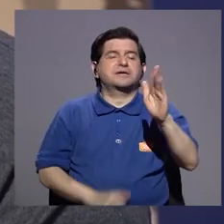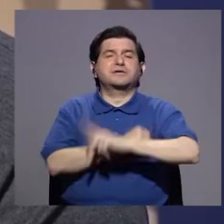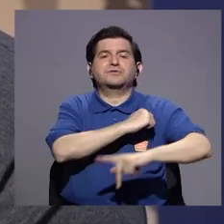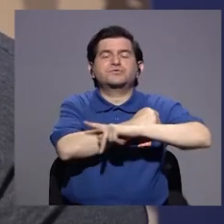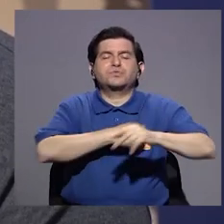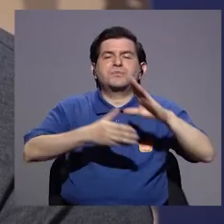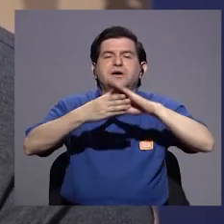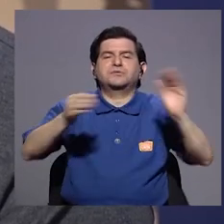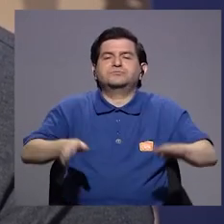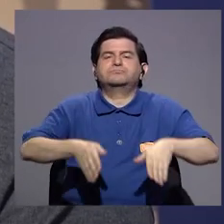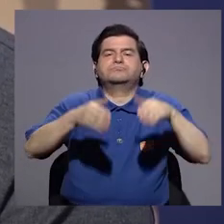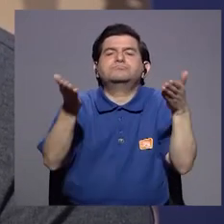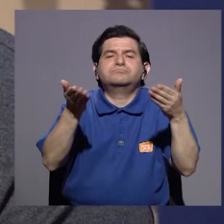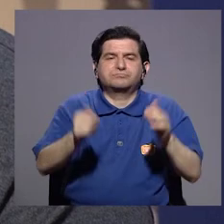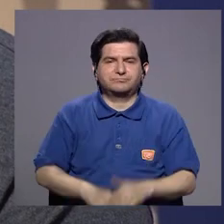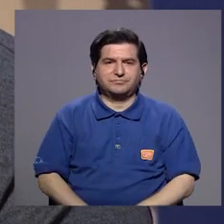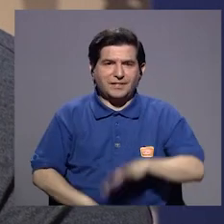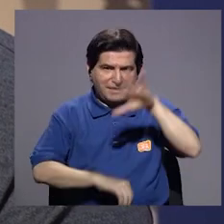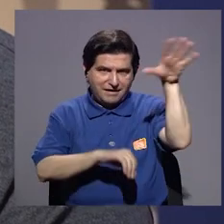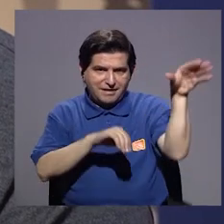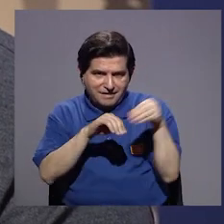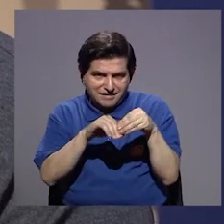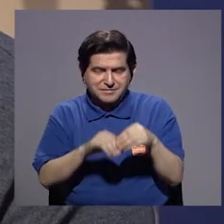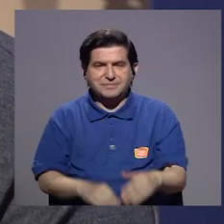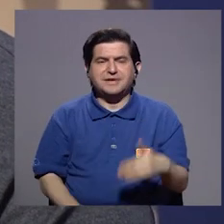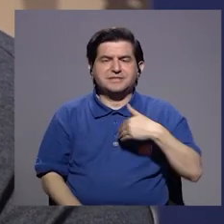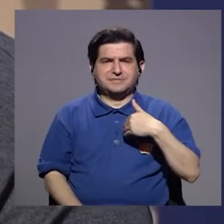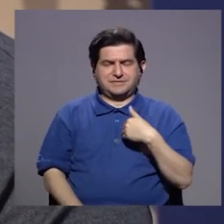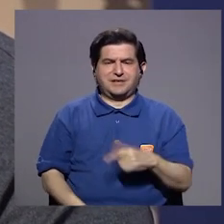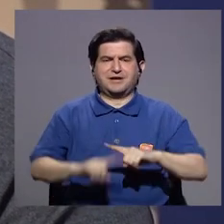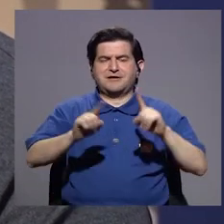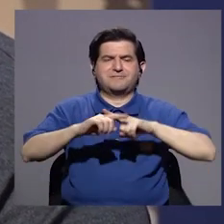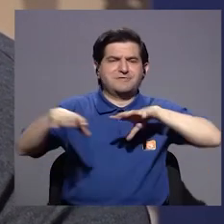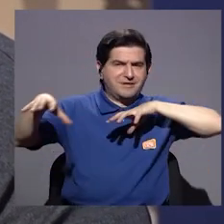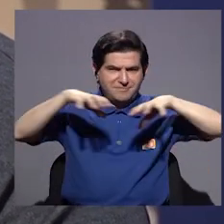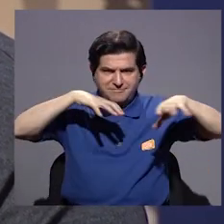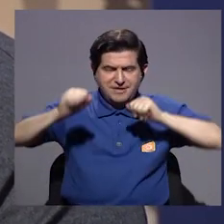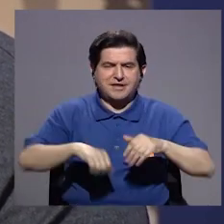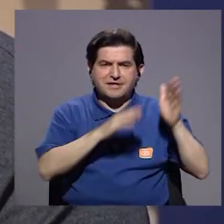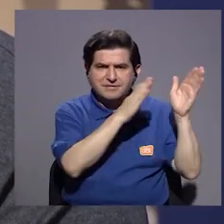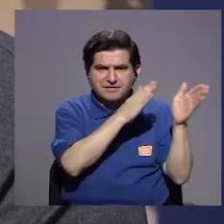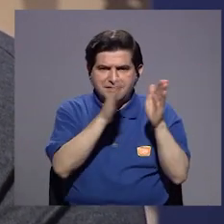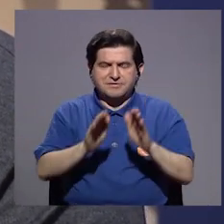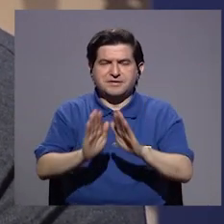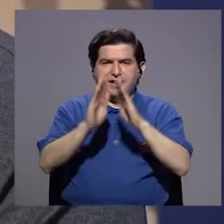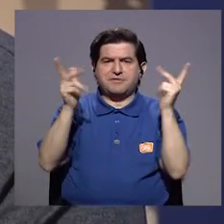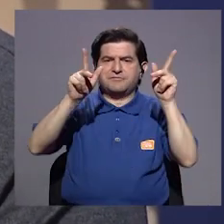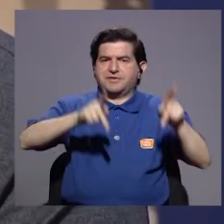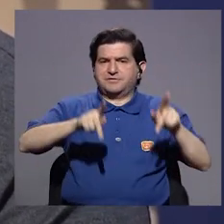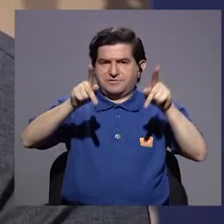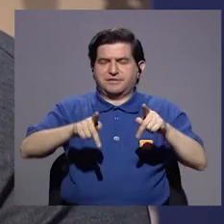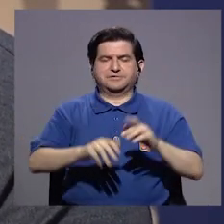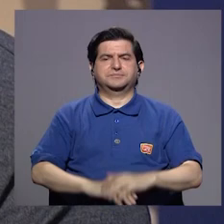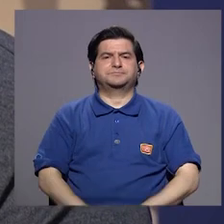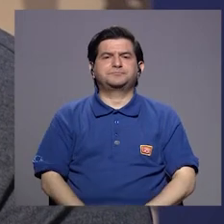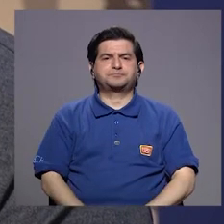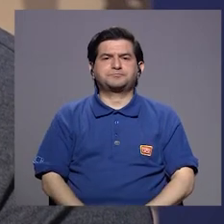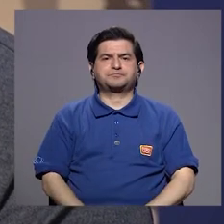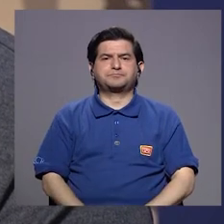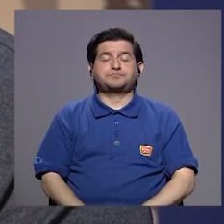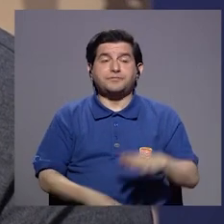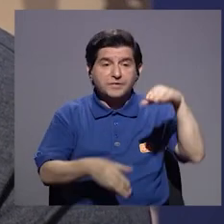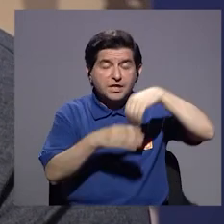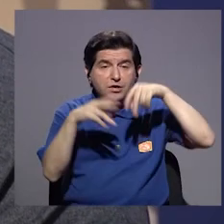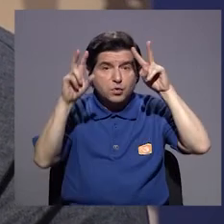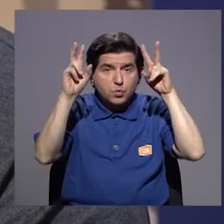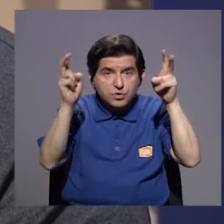sus países. Y además de eso, también tenemos una serie de actividades de formación abiertas al público, que